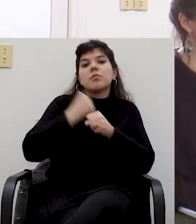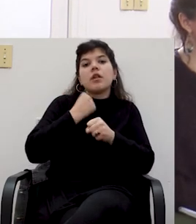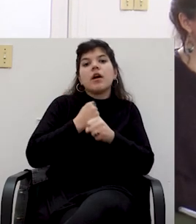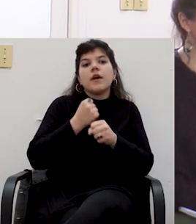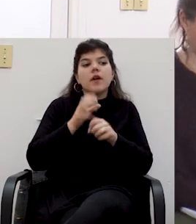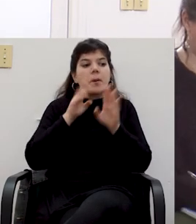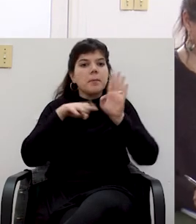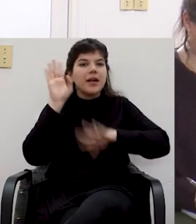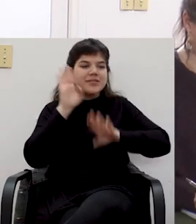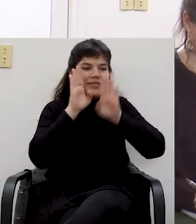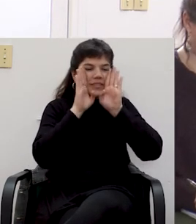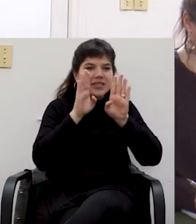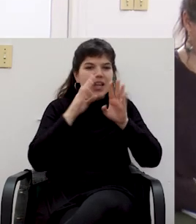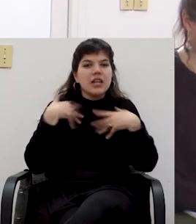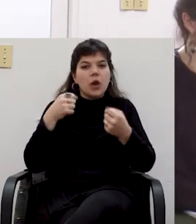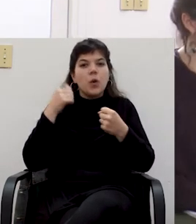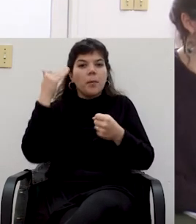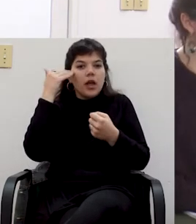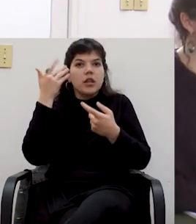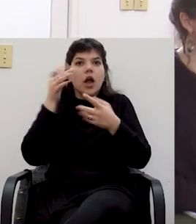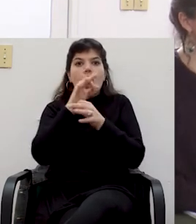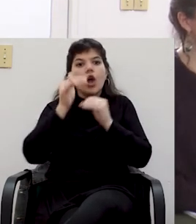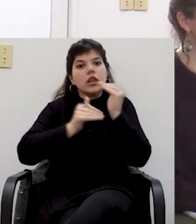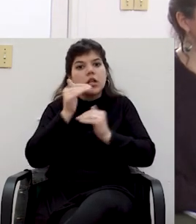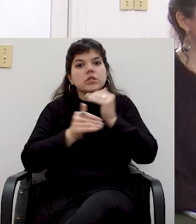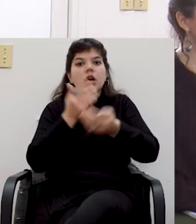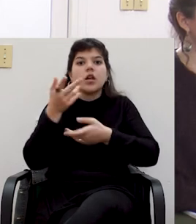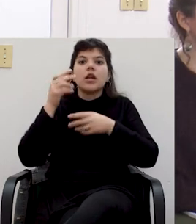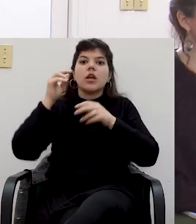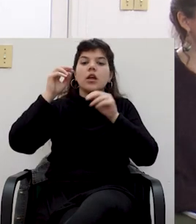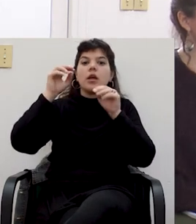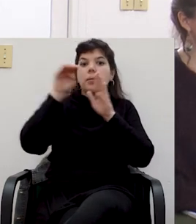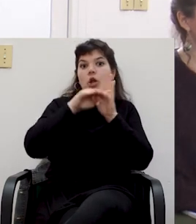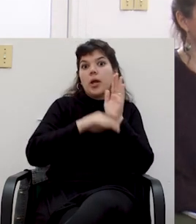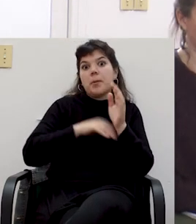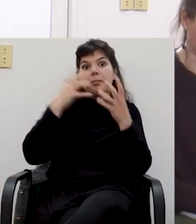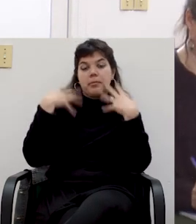una perspectiva de salud mental o en el desarrollo de un programa de salud mental